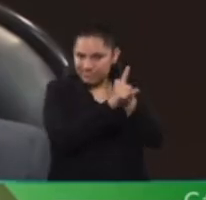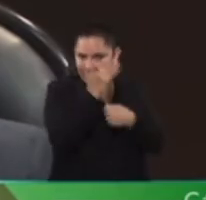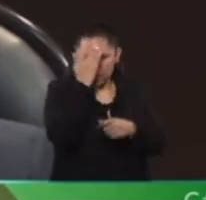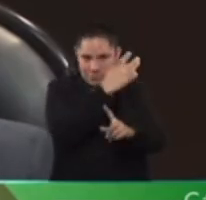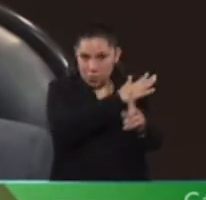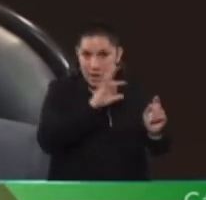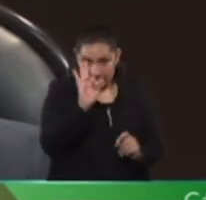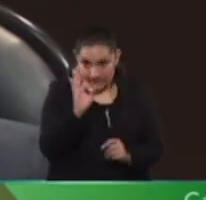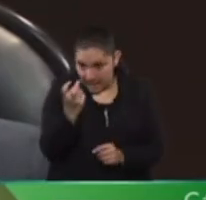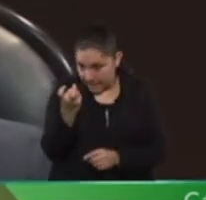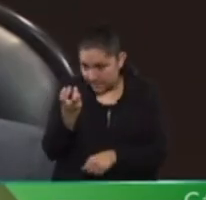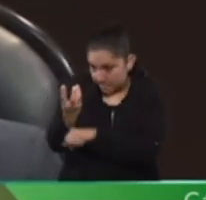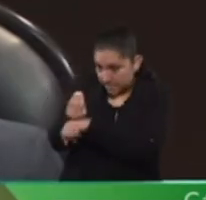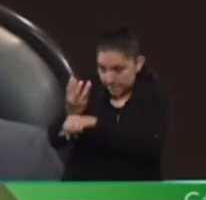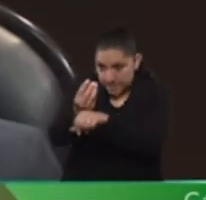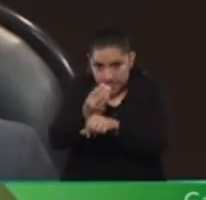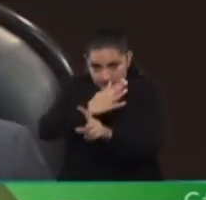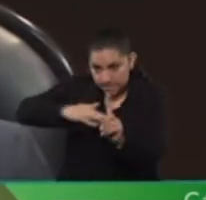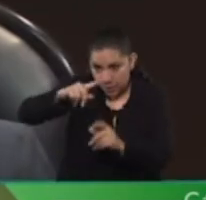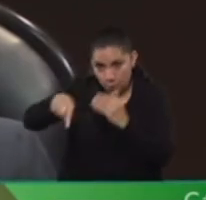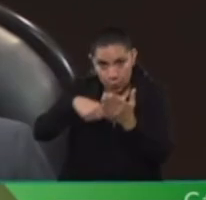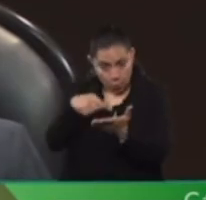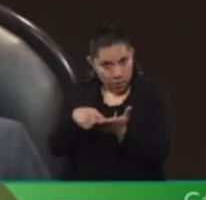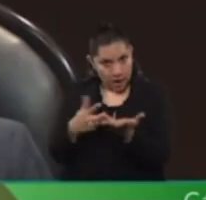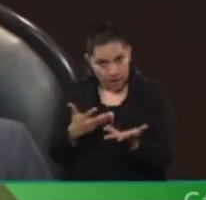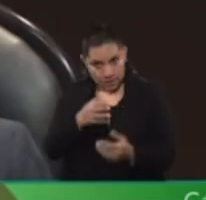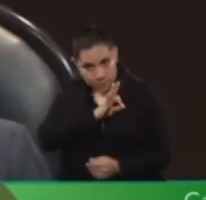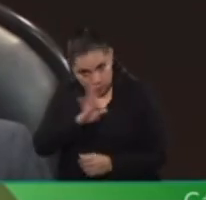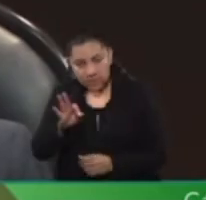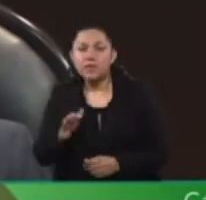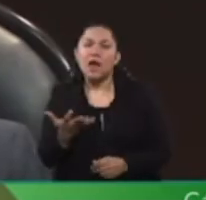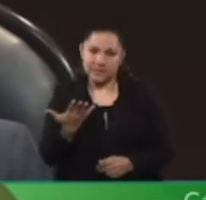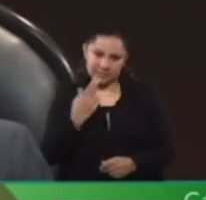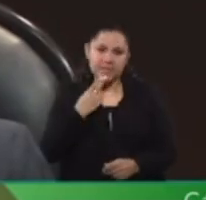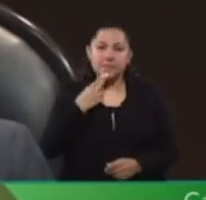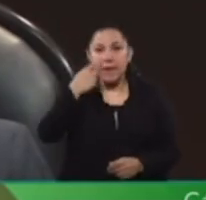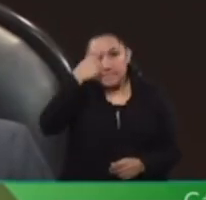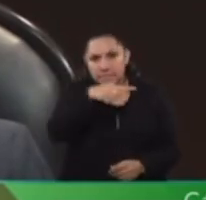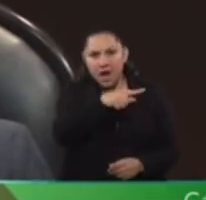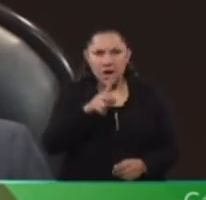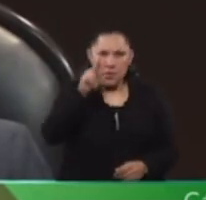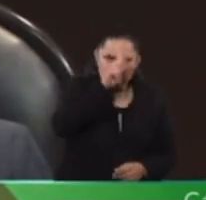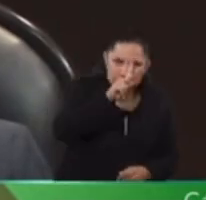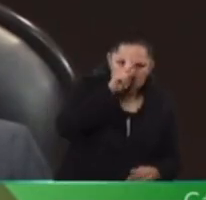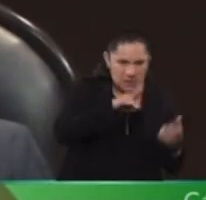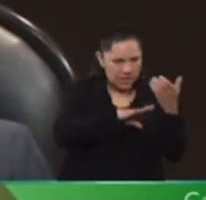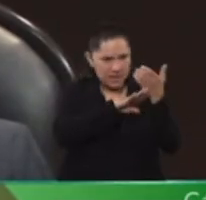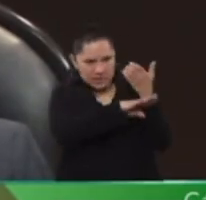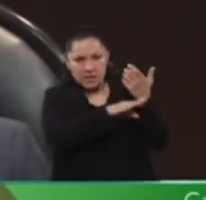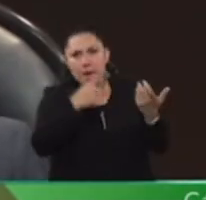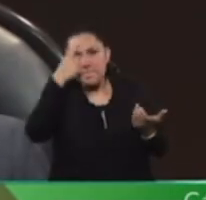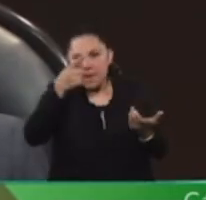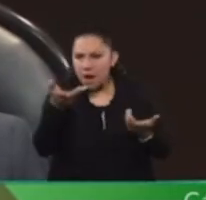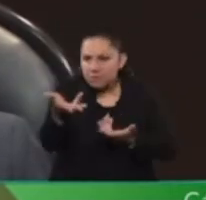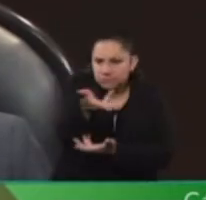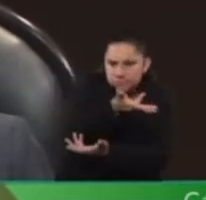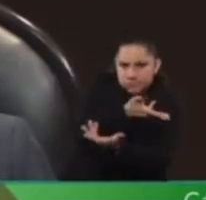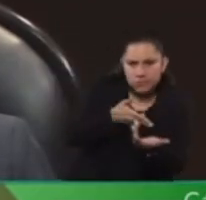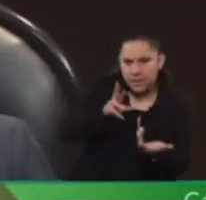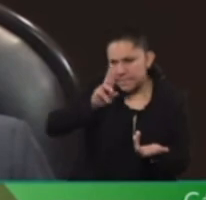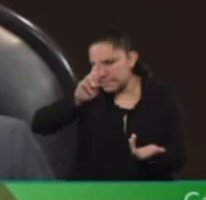incidir positivamente en temas como de prevención de adicciones, seguridad, civismo, que forjan valores y crearíamos